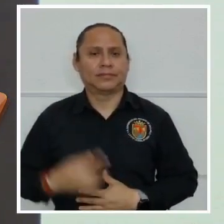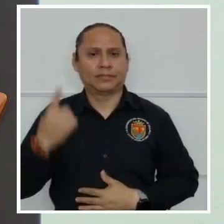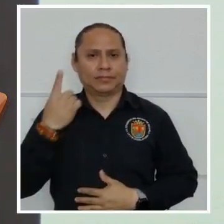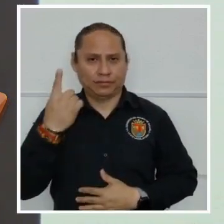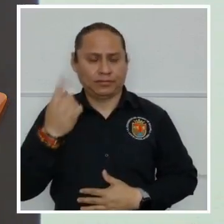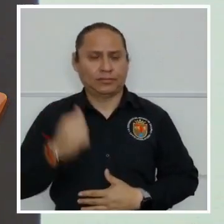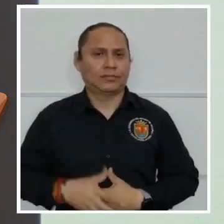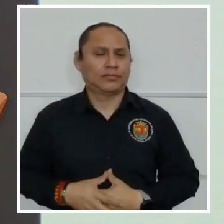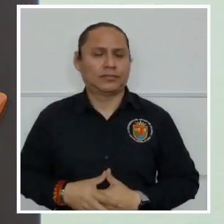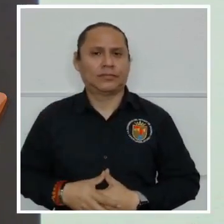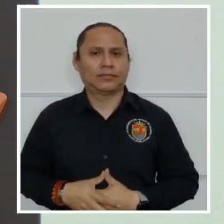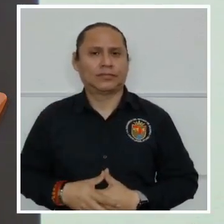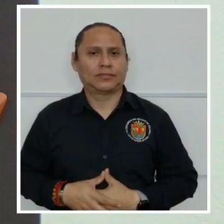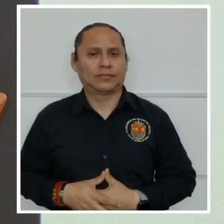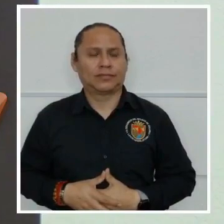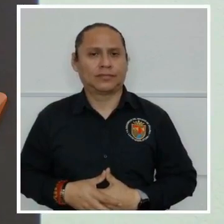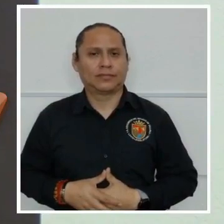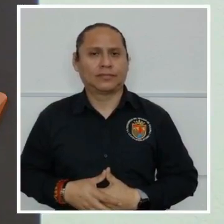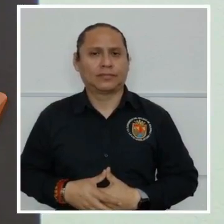Primero, hacer una